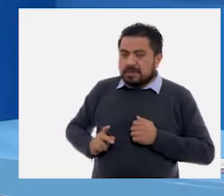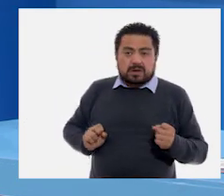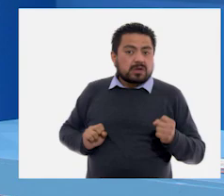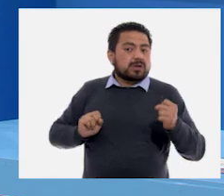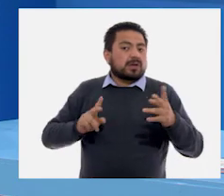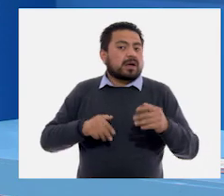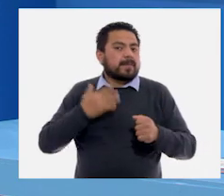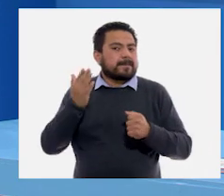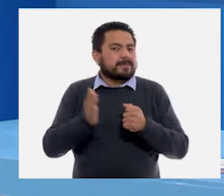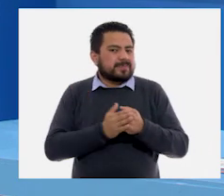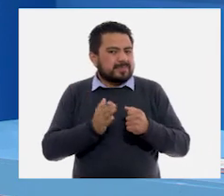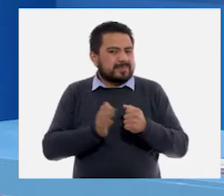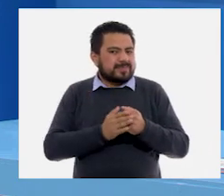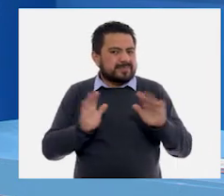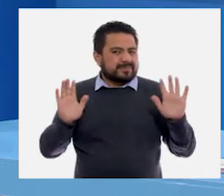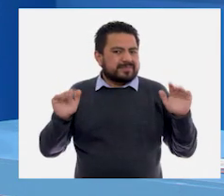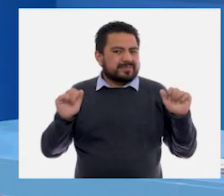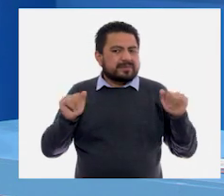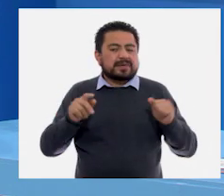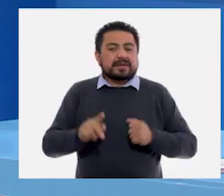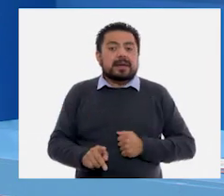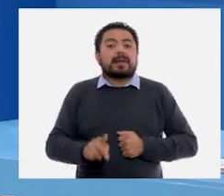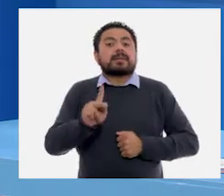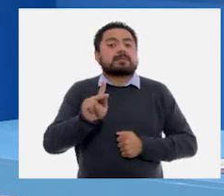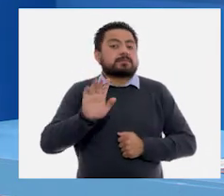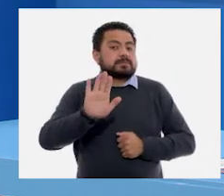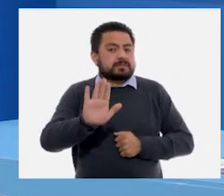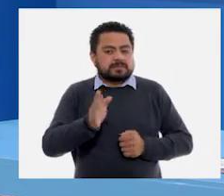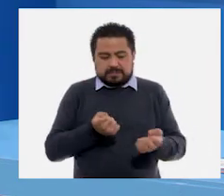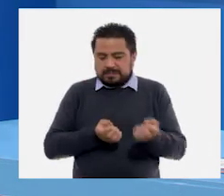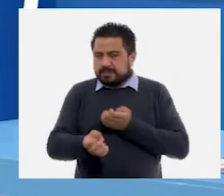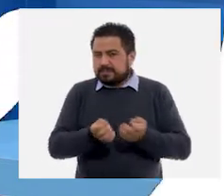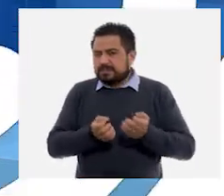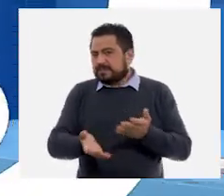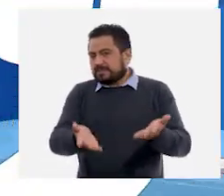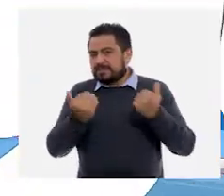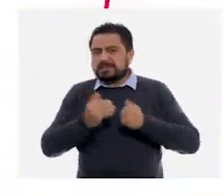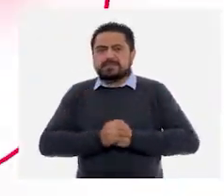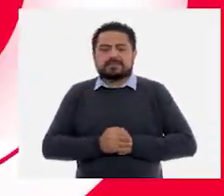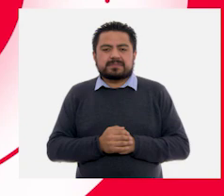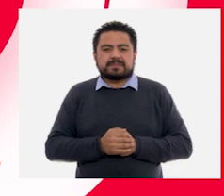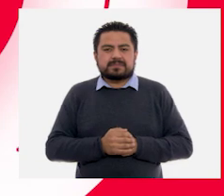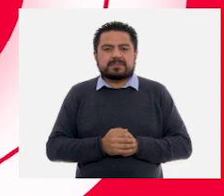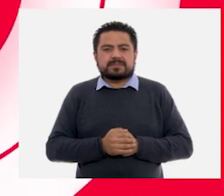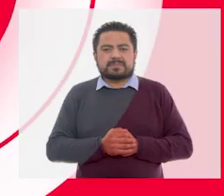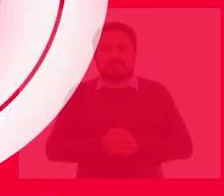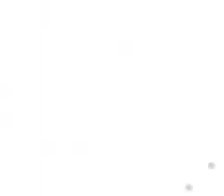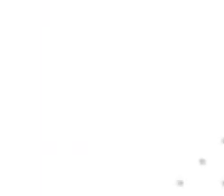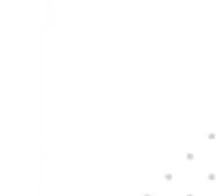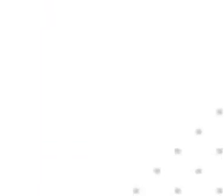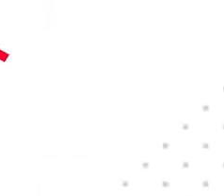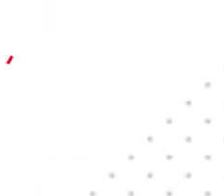vemos hasta la próxima. Pero antes, a movernos un poco.